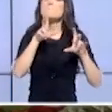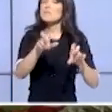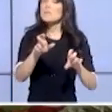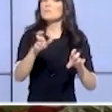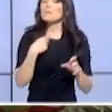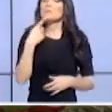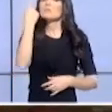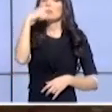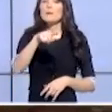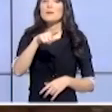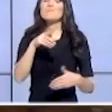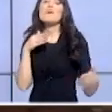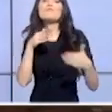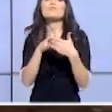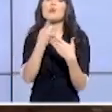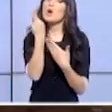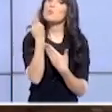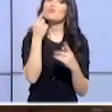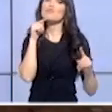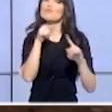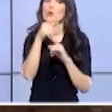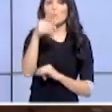el principio supe que